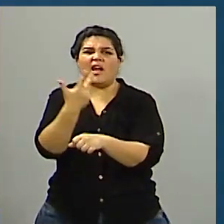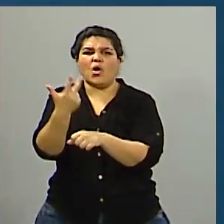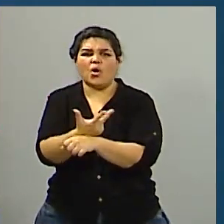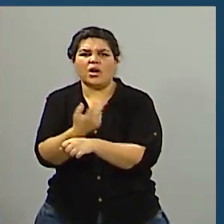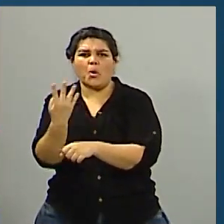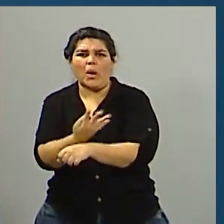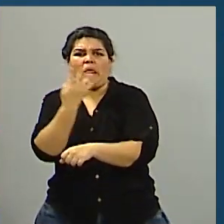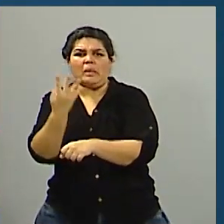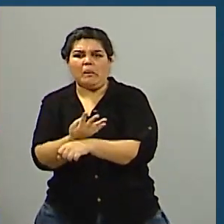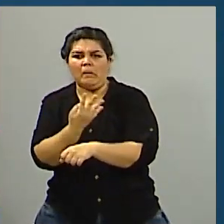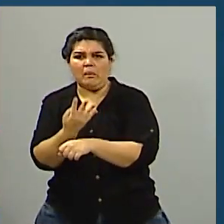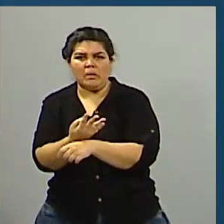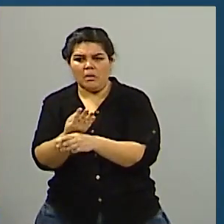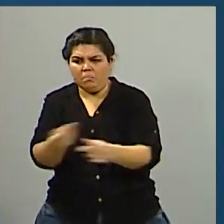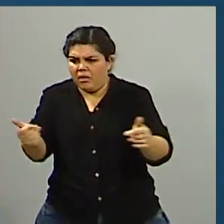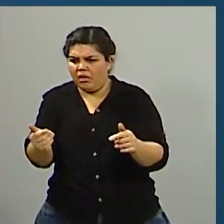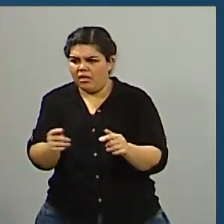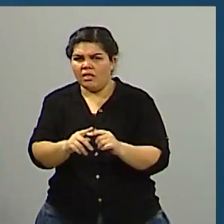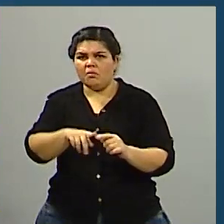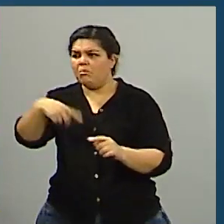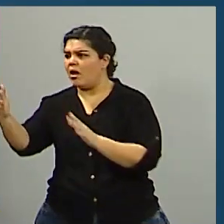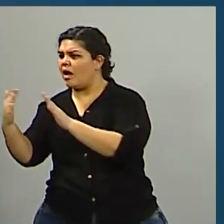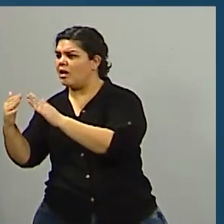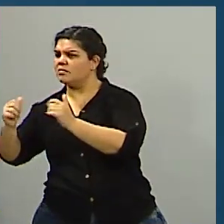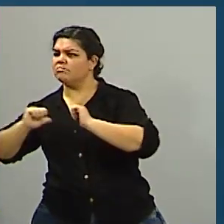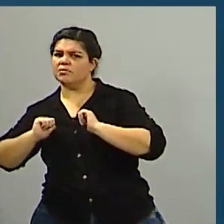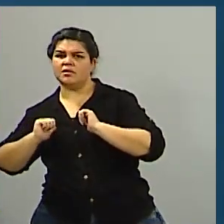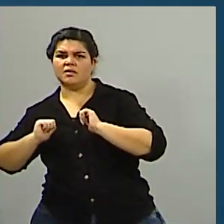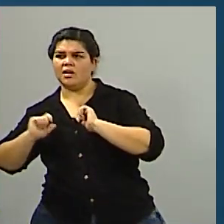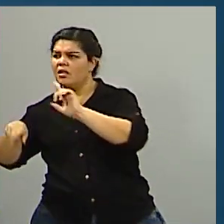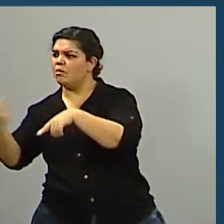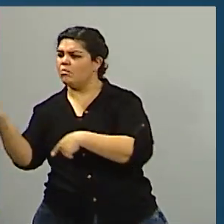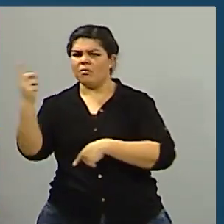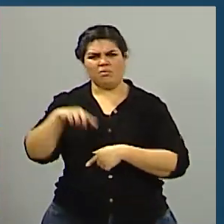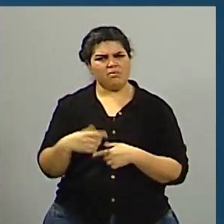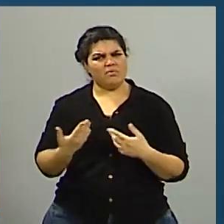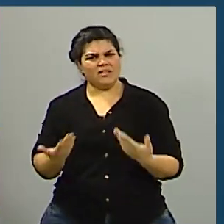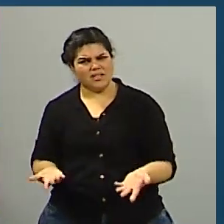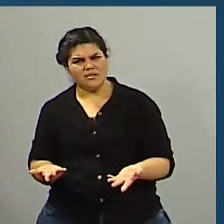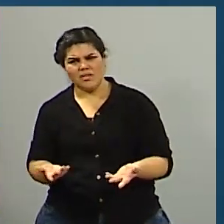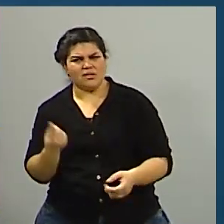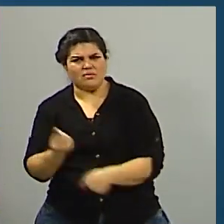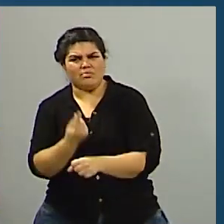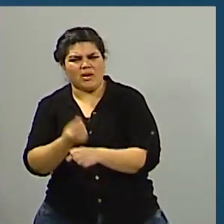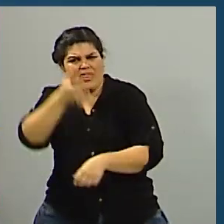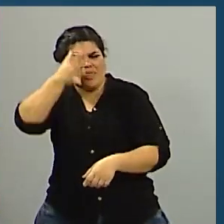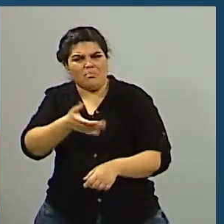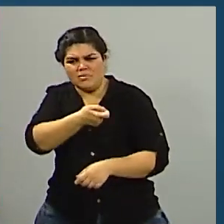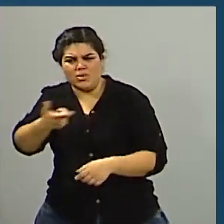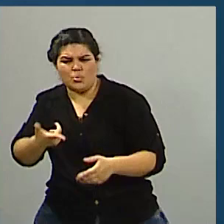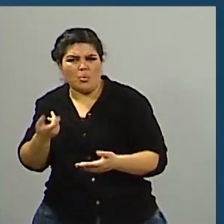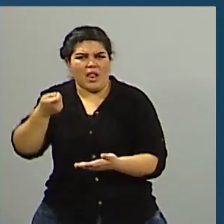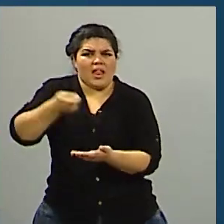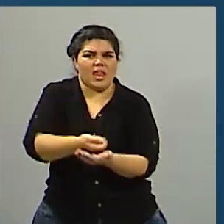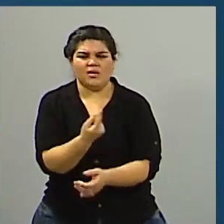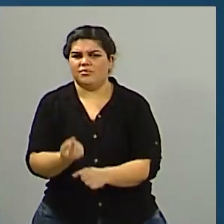que vuelve. Entonces, también es muy errática esa disponibilidad de mano de obra que tenemos, siempre hablando de la eventual, de la temporal.